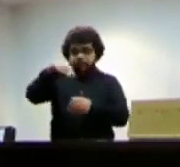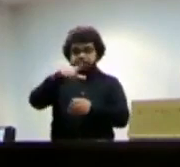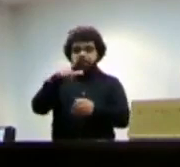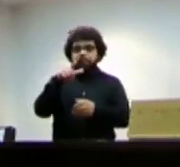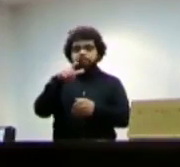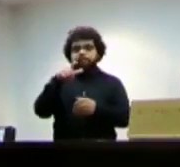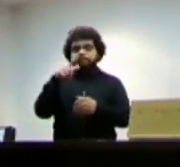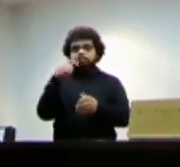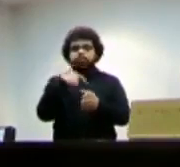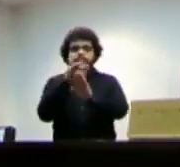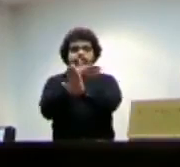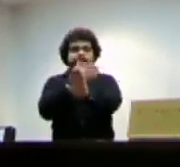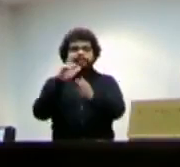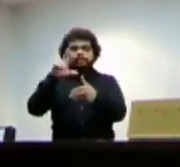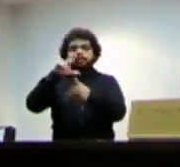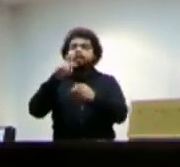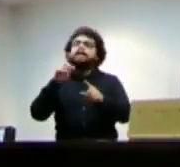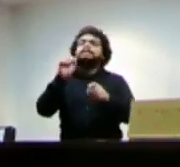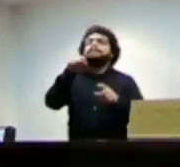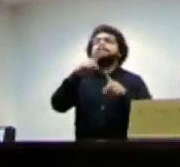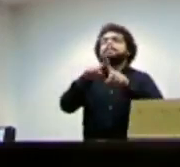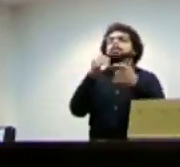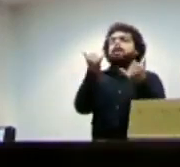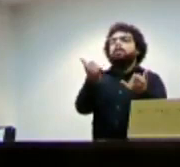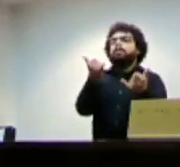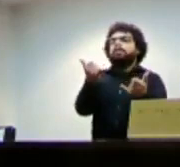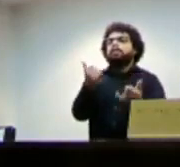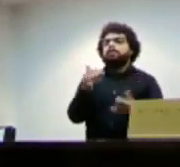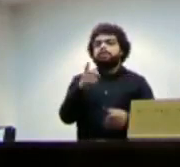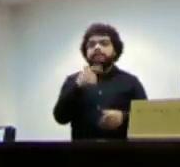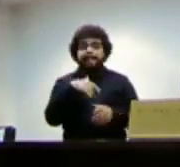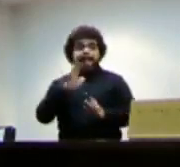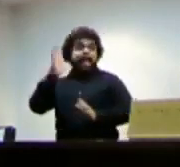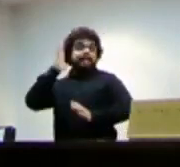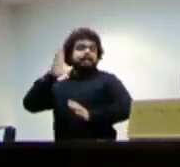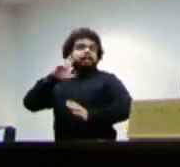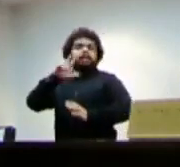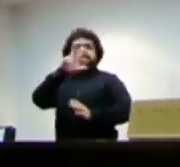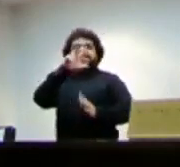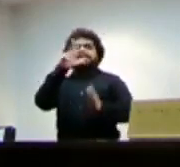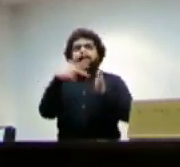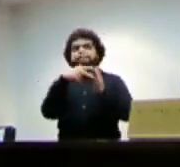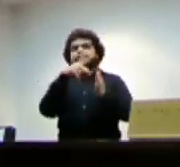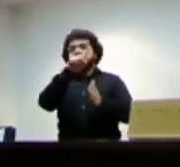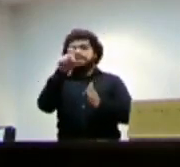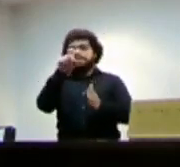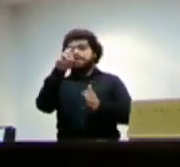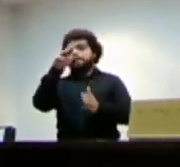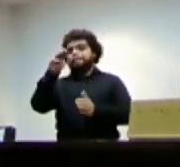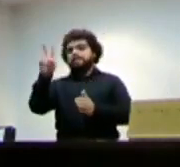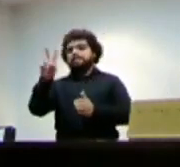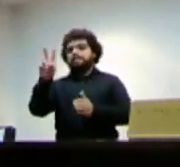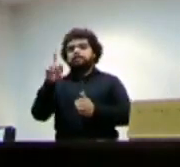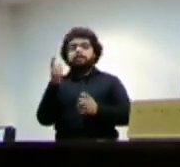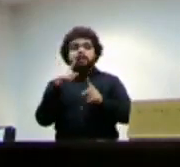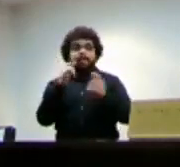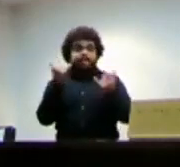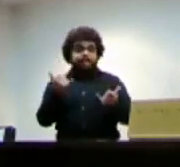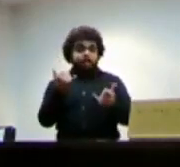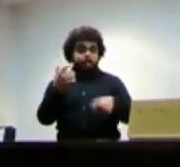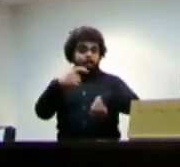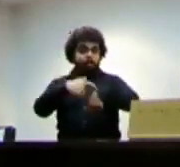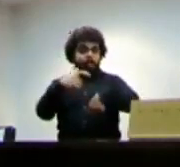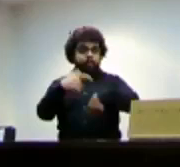del huracán María. Sí, pero estaba en los 3.100 en aquel momento. Y ahora hemos estado en estos días, yo la